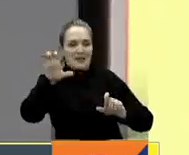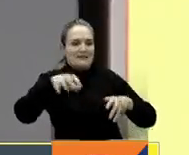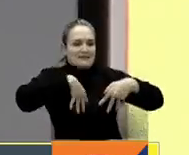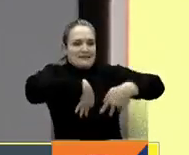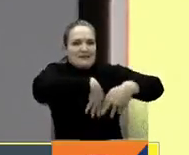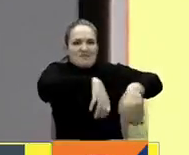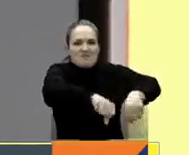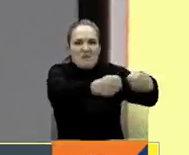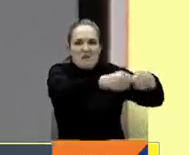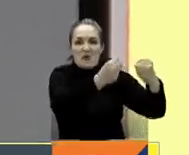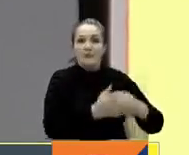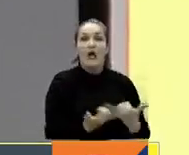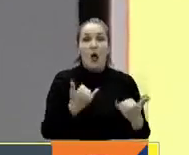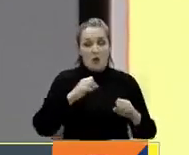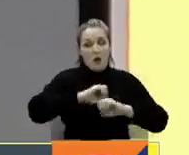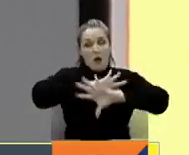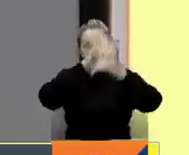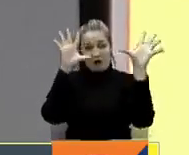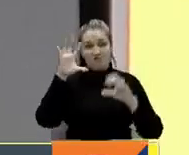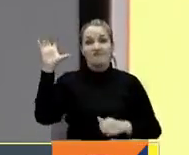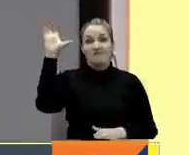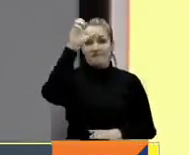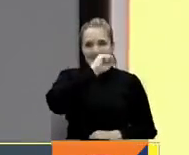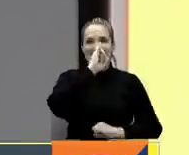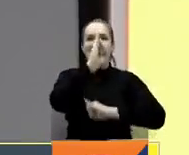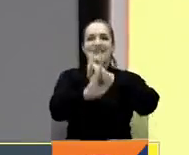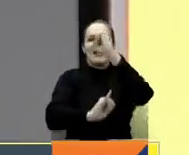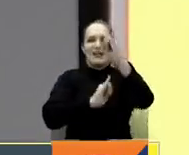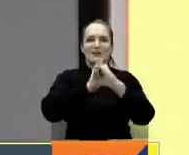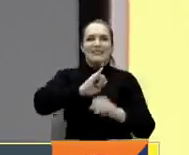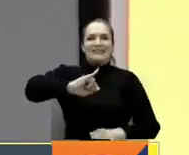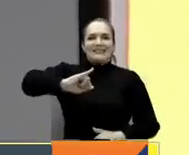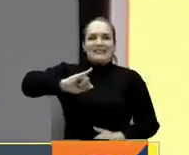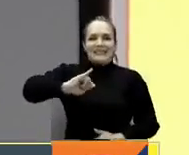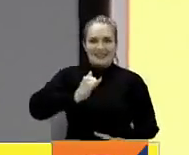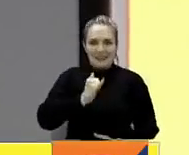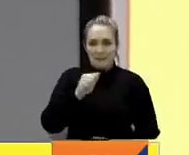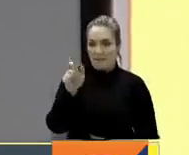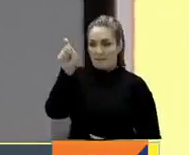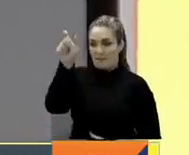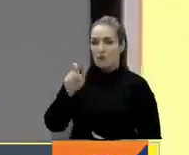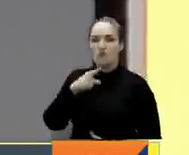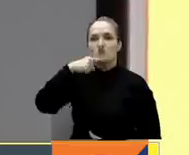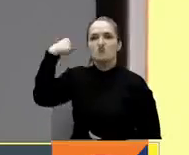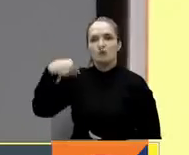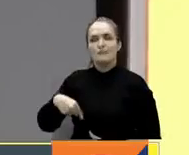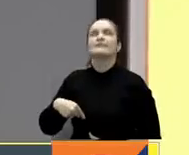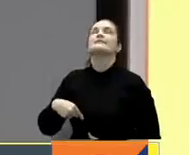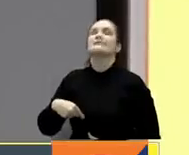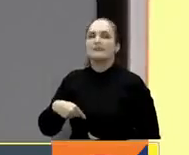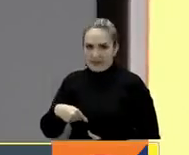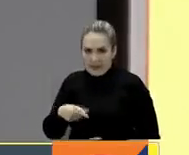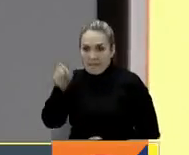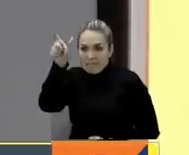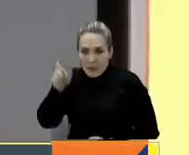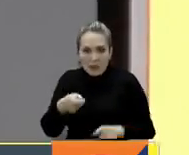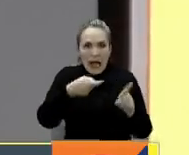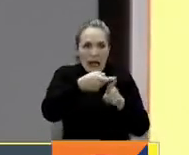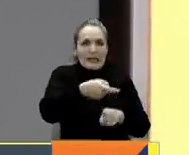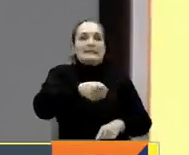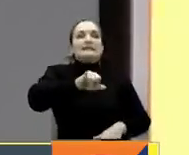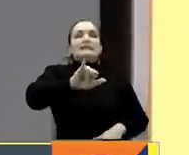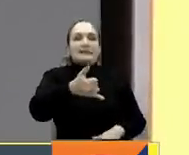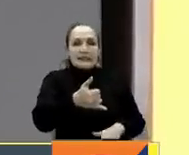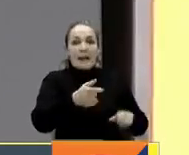este momento tenemos claro es que hay crimen transnacional que se trata de un ciudadano ruso que participa en sus actividades criminales todavía